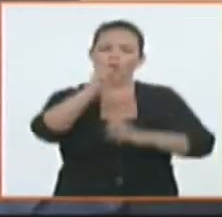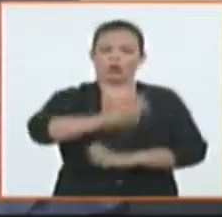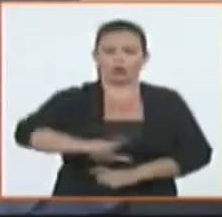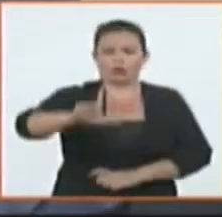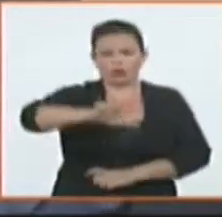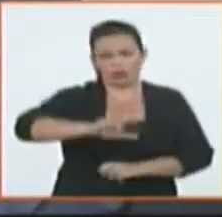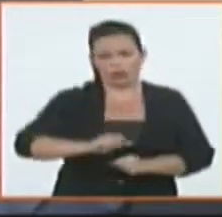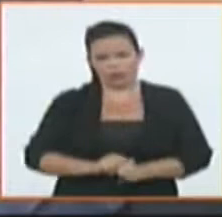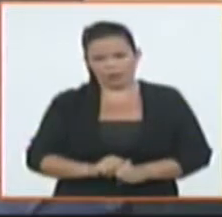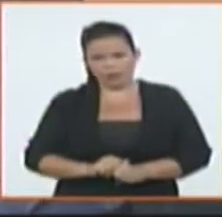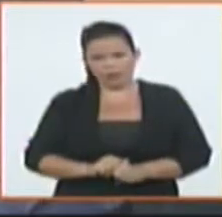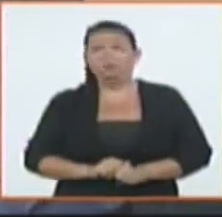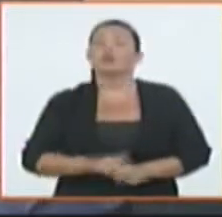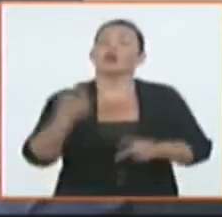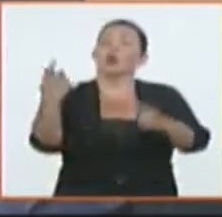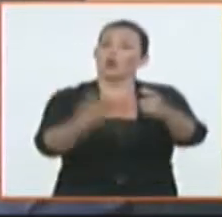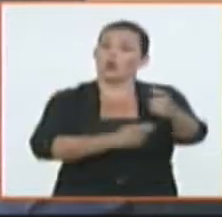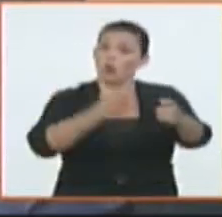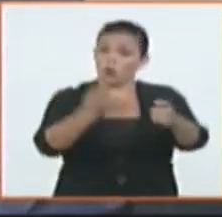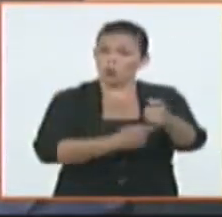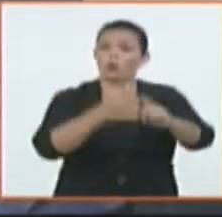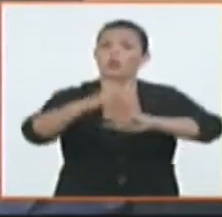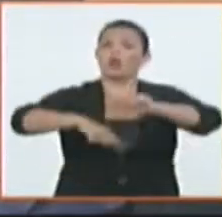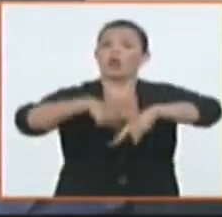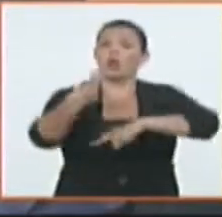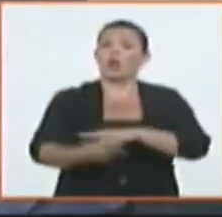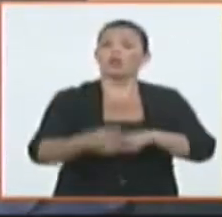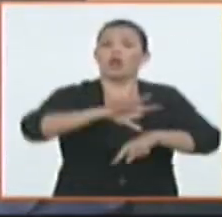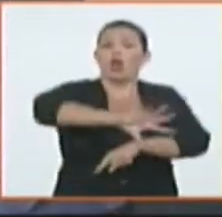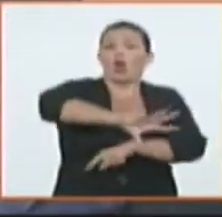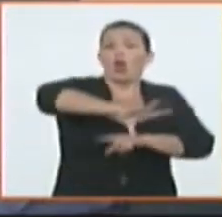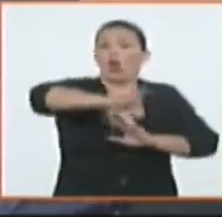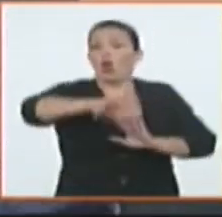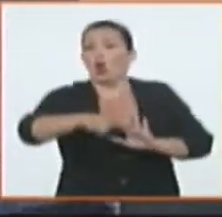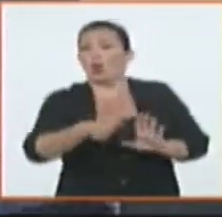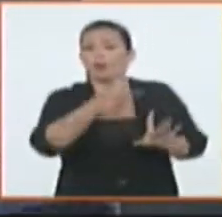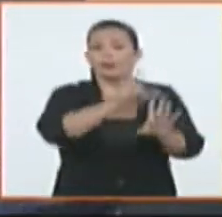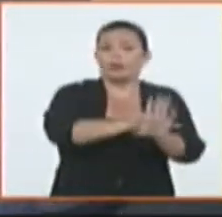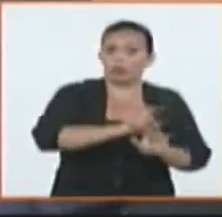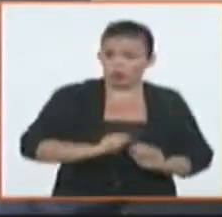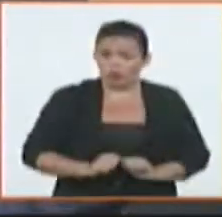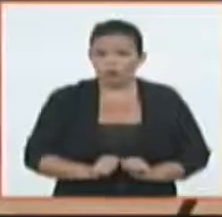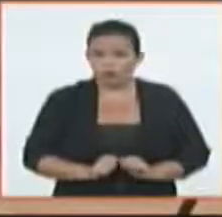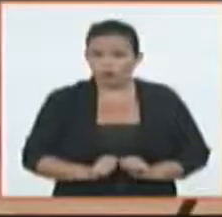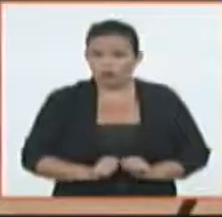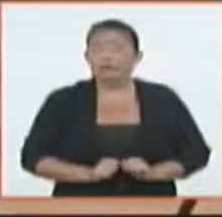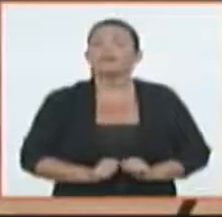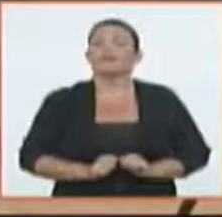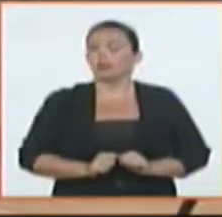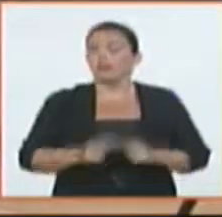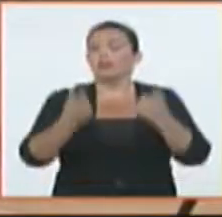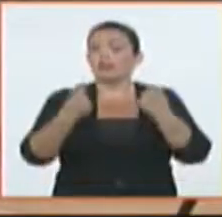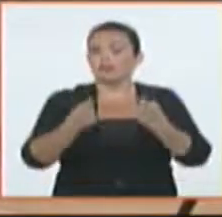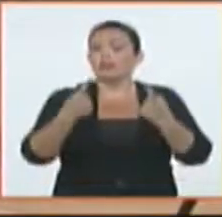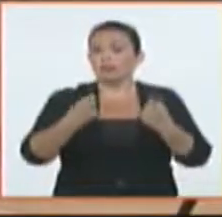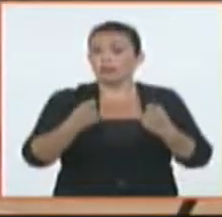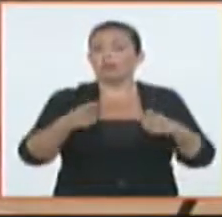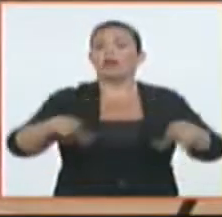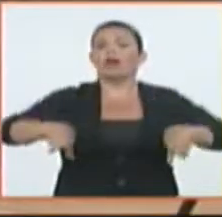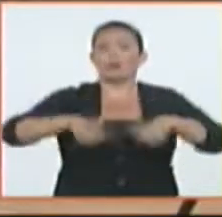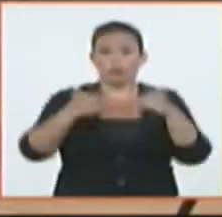corrupción. La hemos enfrentado, pero no hemos sido eficaces. Hay que lograr efectividad también en el enfrentamiento a la